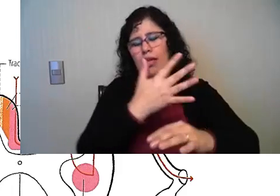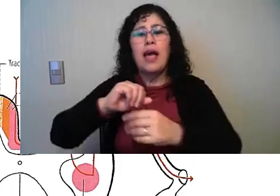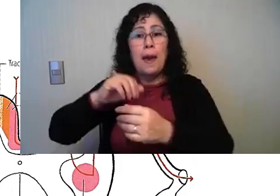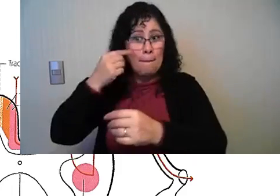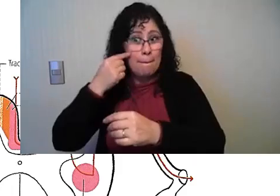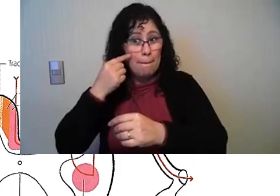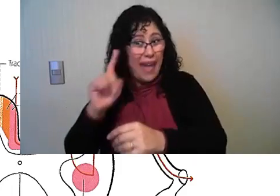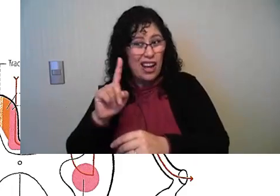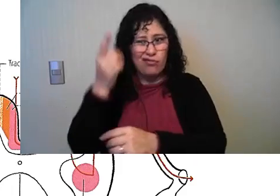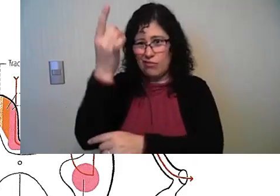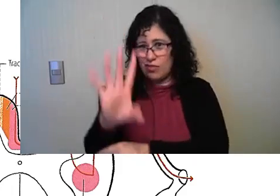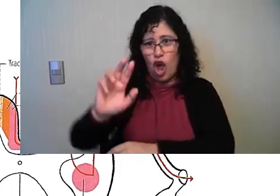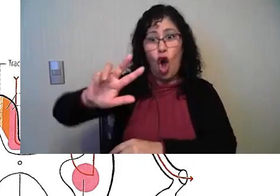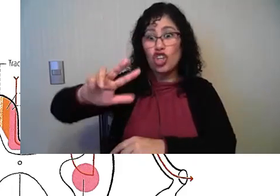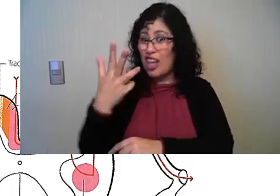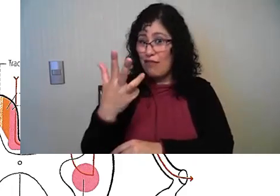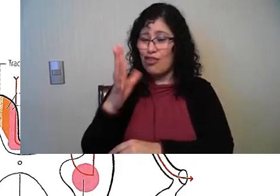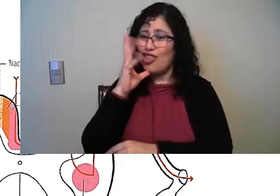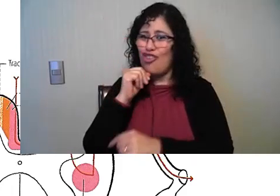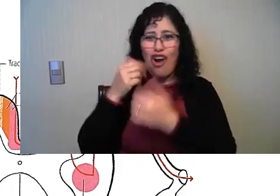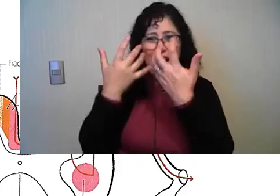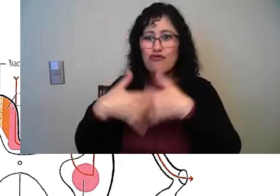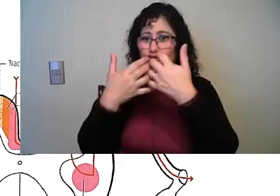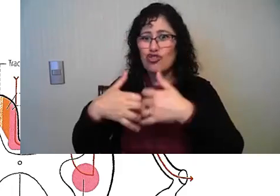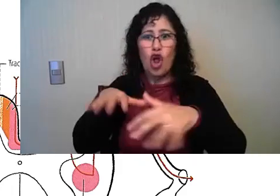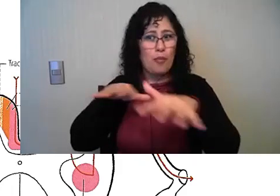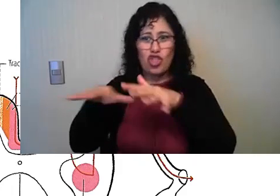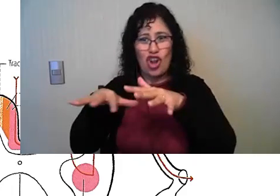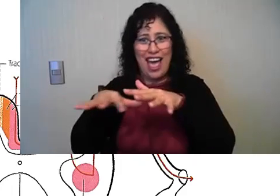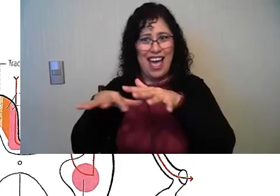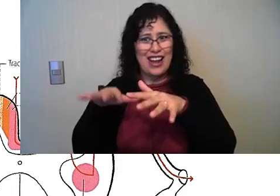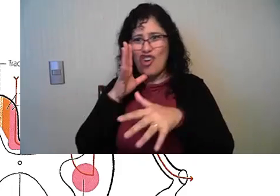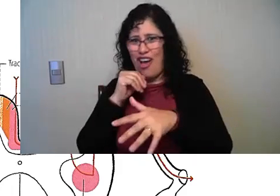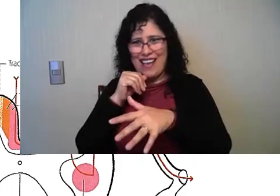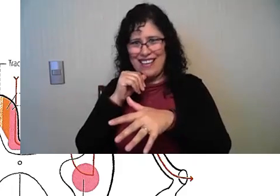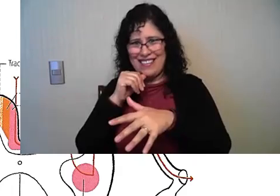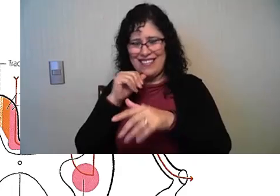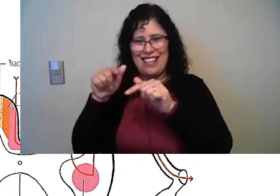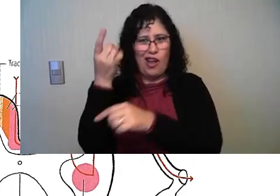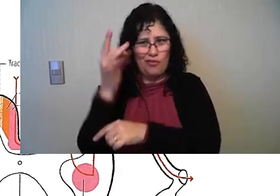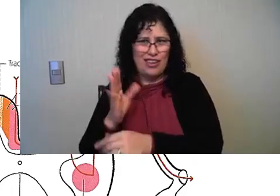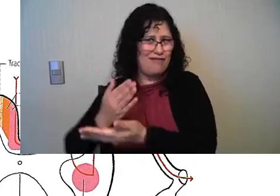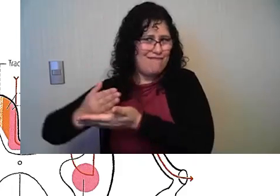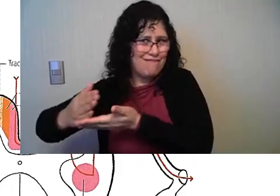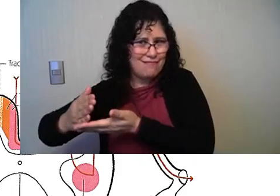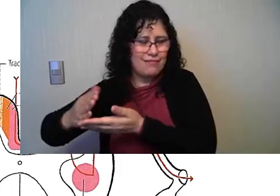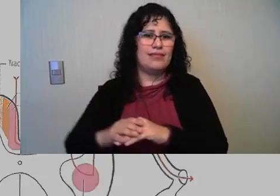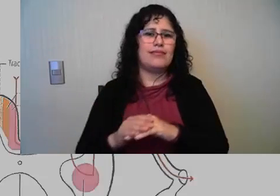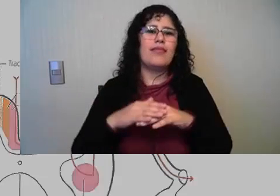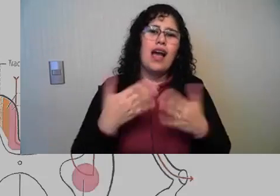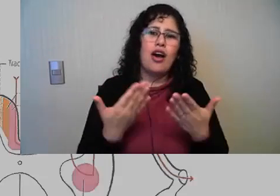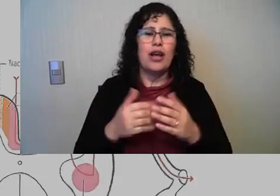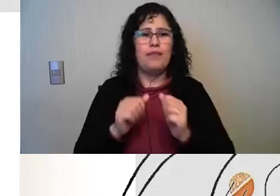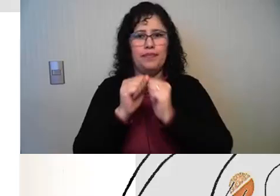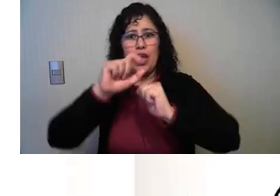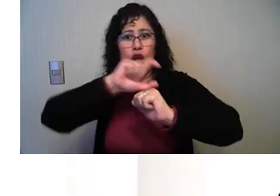forman parte de este sistema. La vía, el tracto córtico nuclear, y para eso vamos a